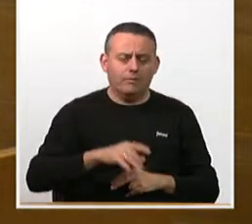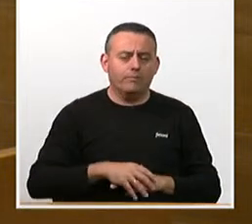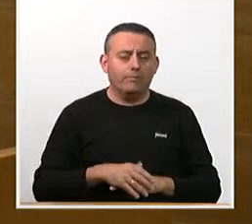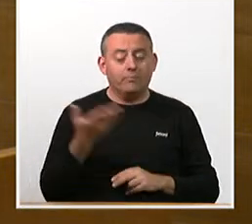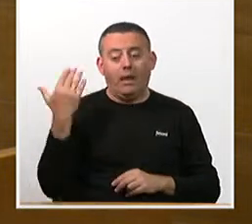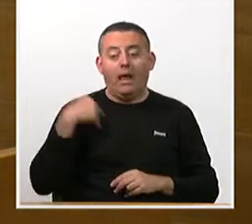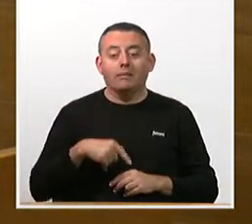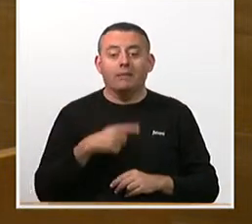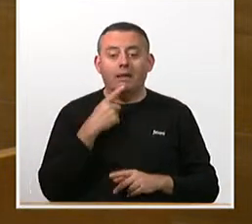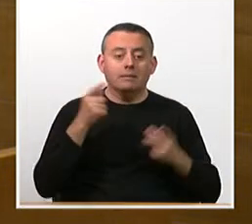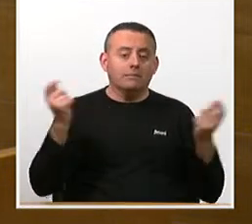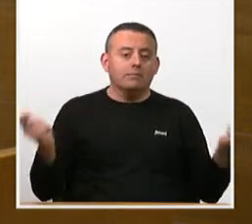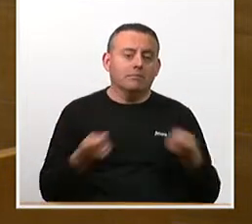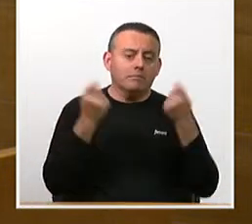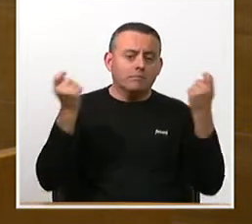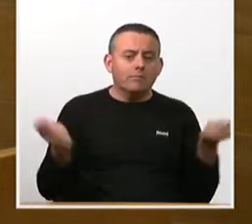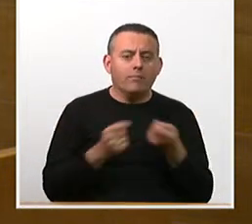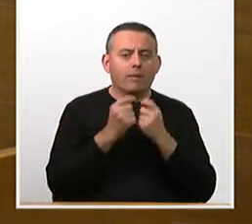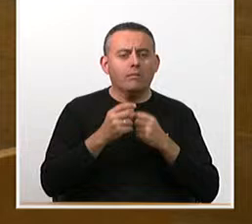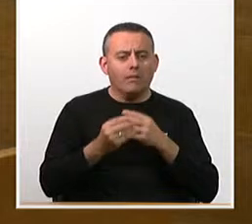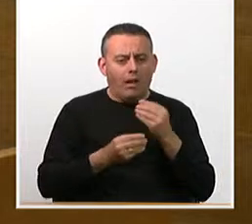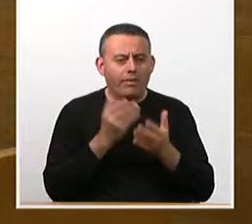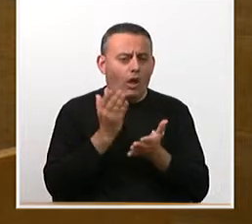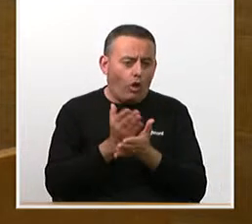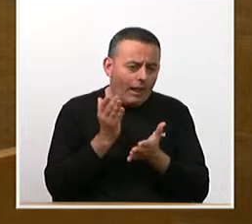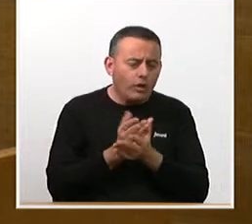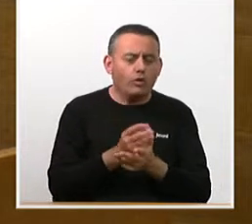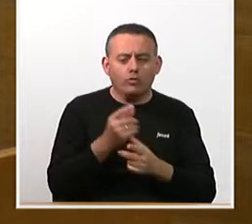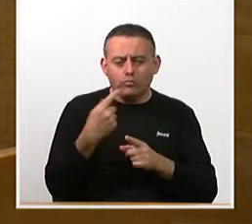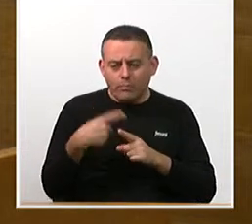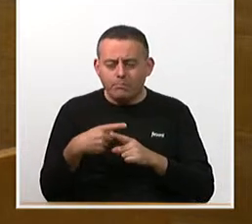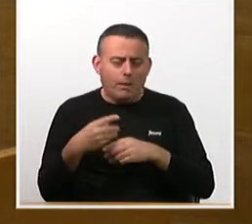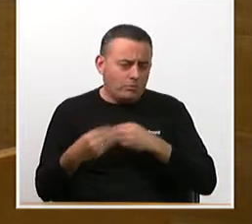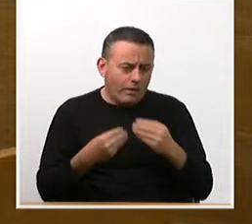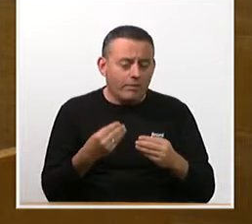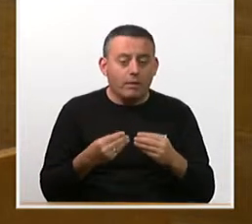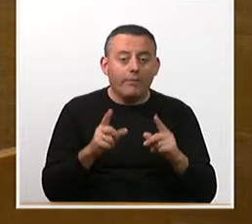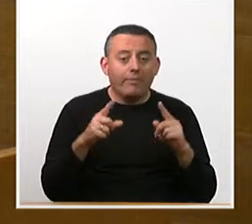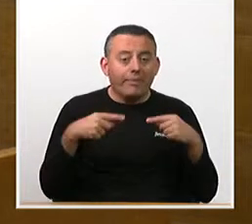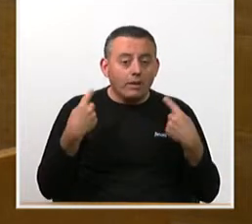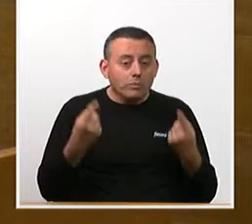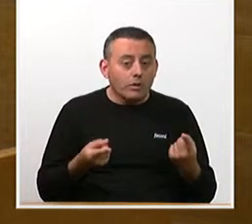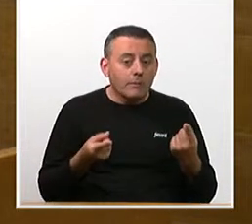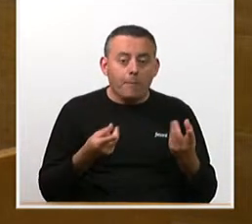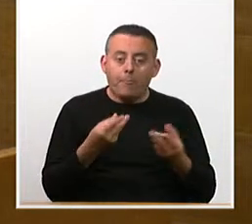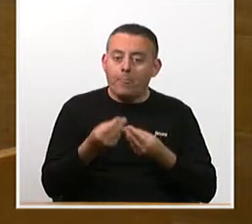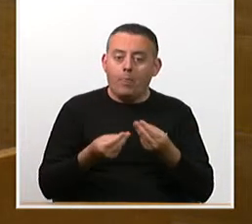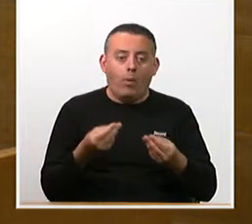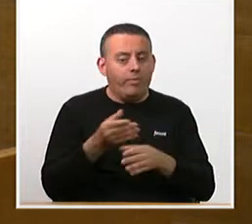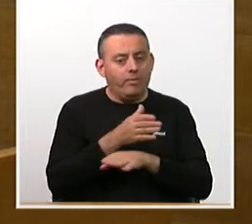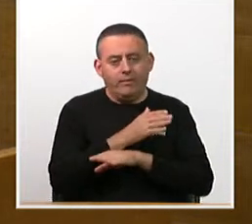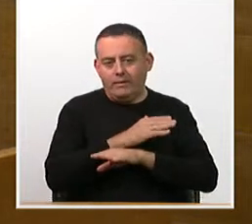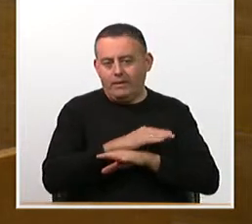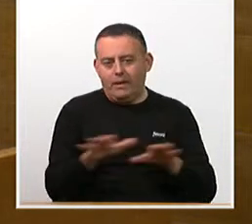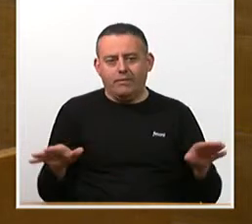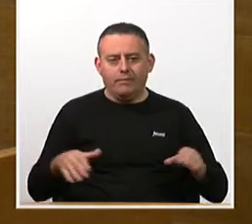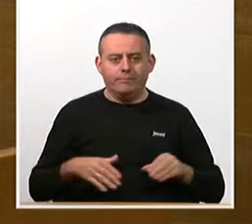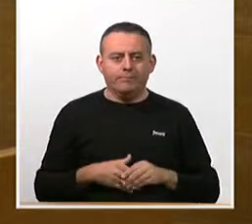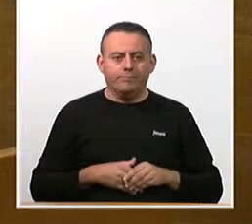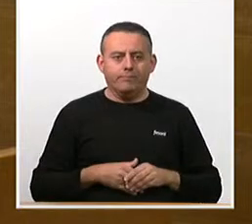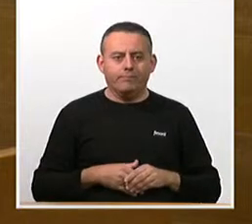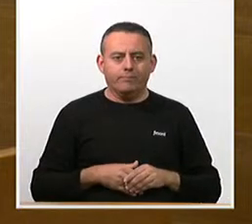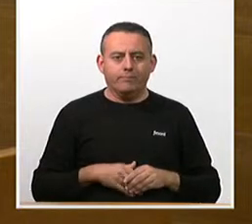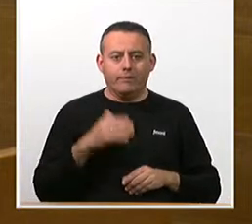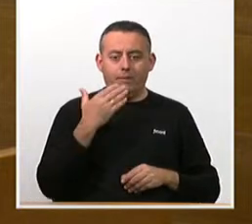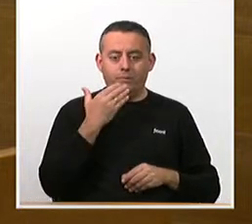que iban a hacer tantos colegios iban hacer y luego no hacían absolutamente nada pero mire Es que solo 7 días de antes de